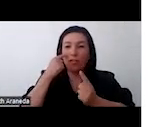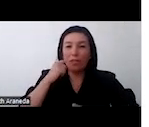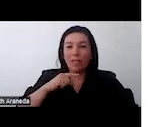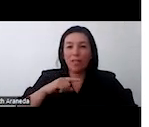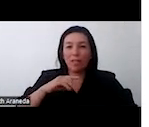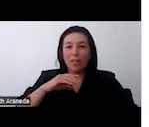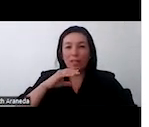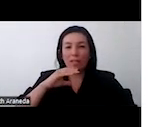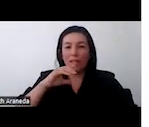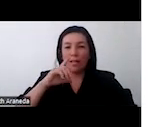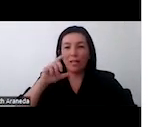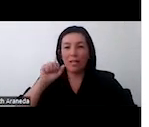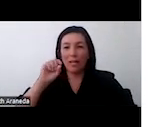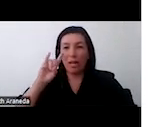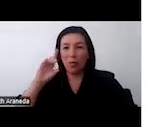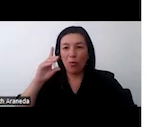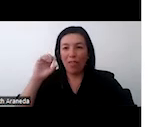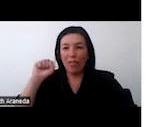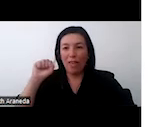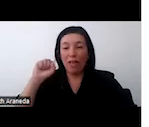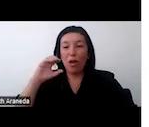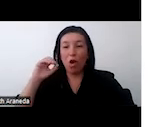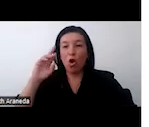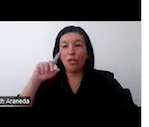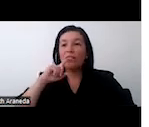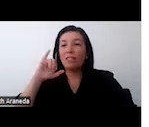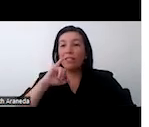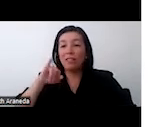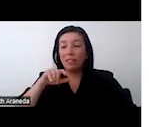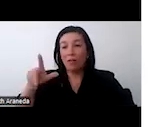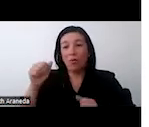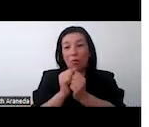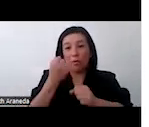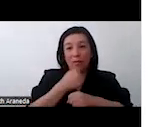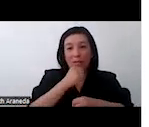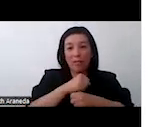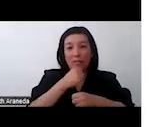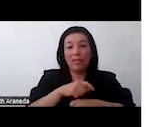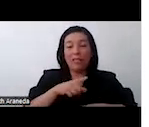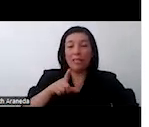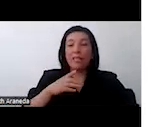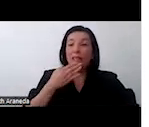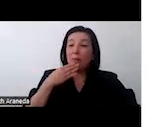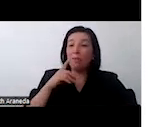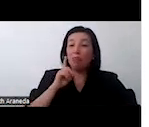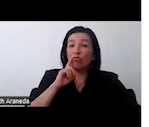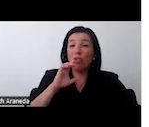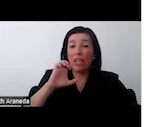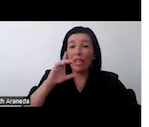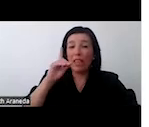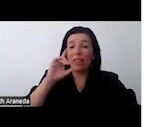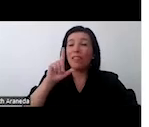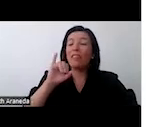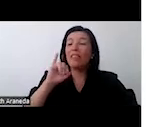Ortiz. Ella tomó un taller conmigo en un momento, y ella tenía también una editorial llamada Ilustra